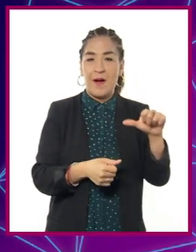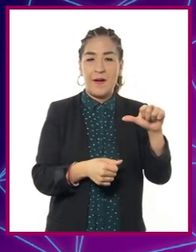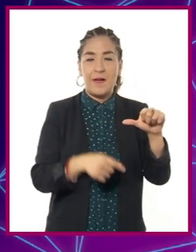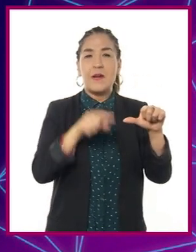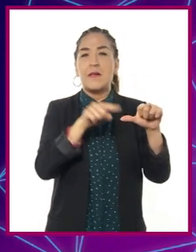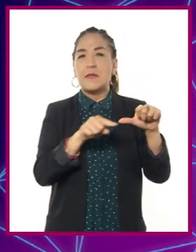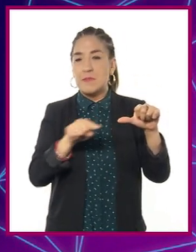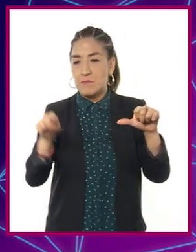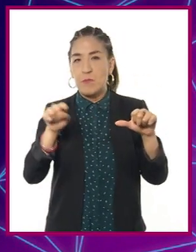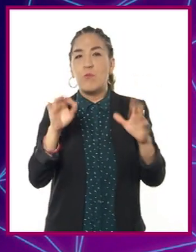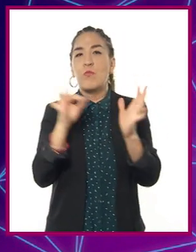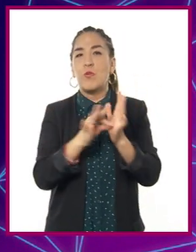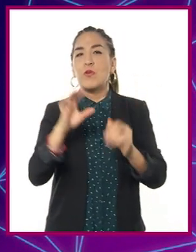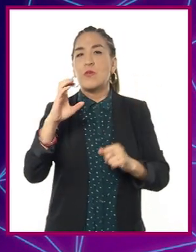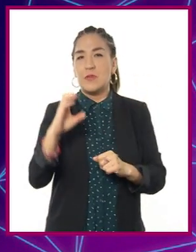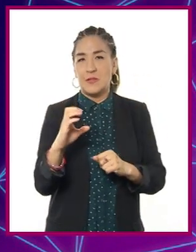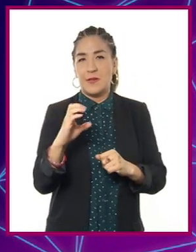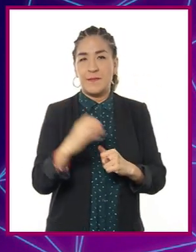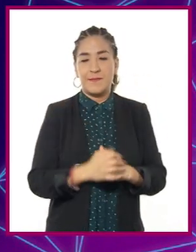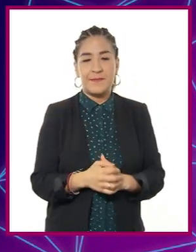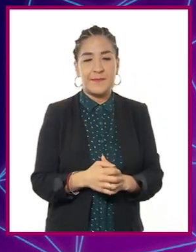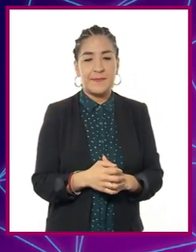y el punto C.